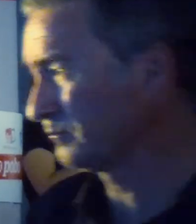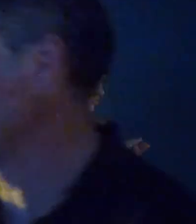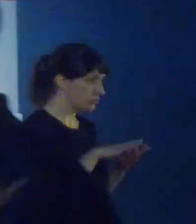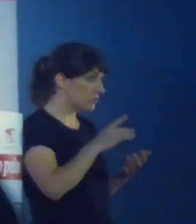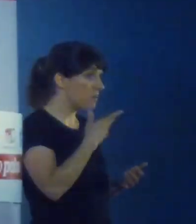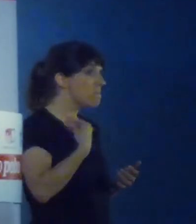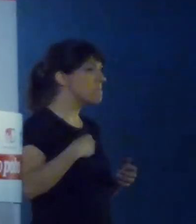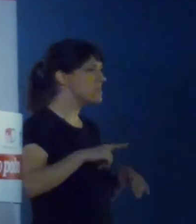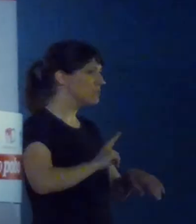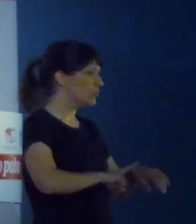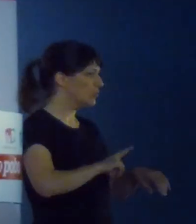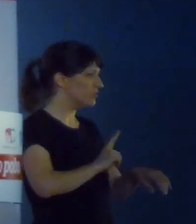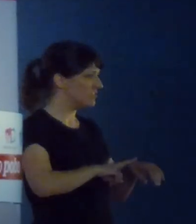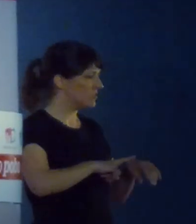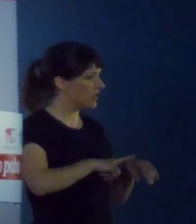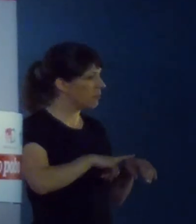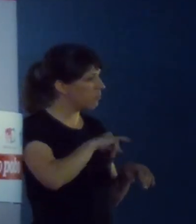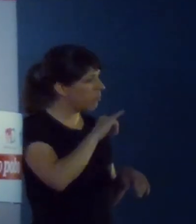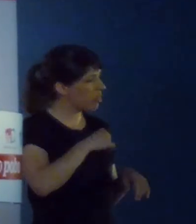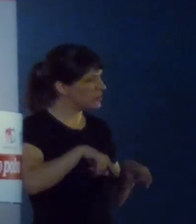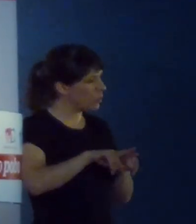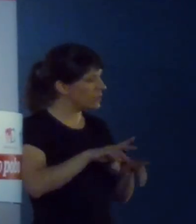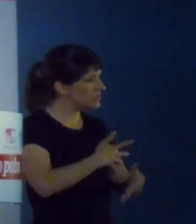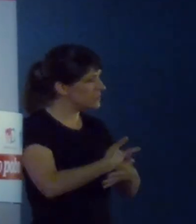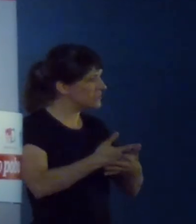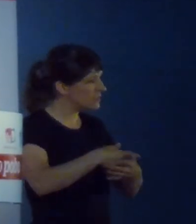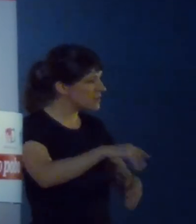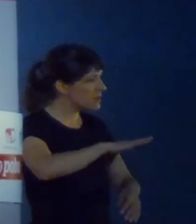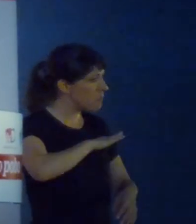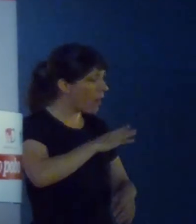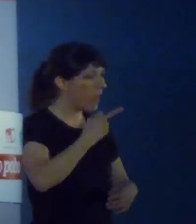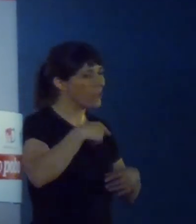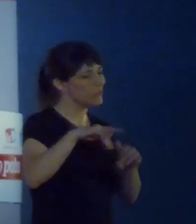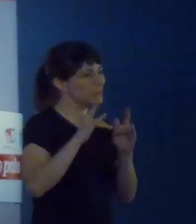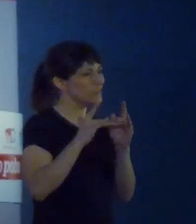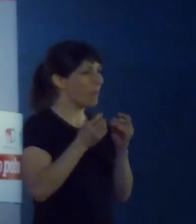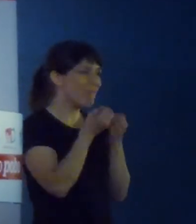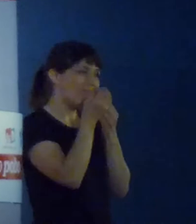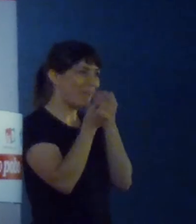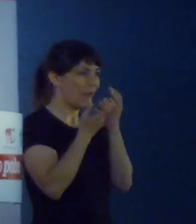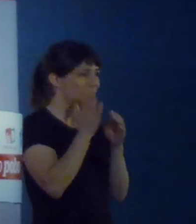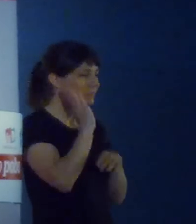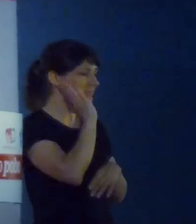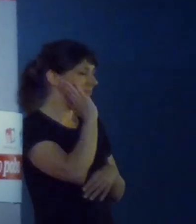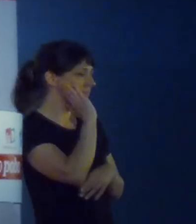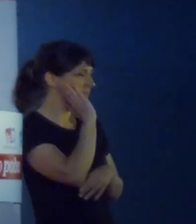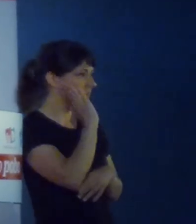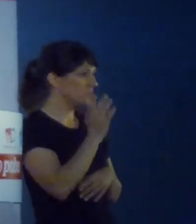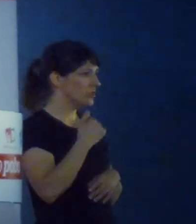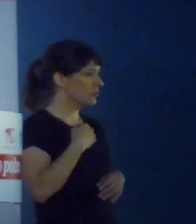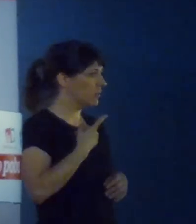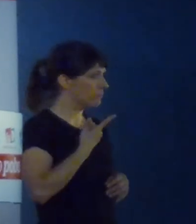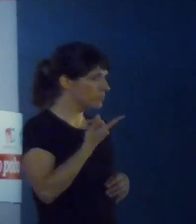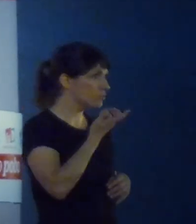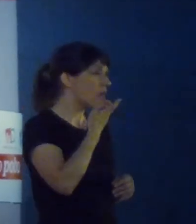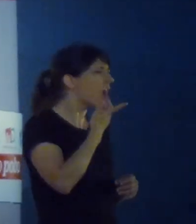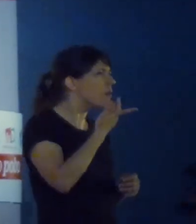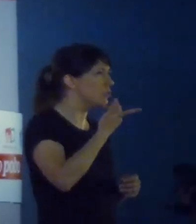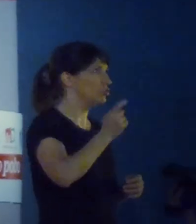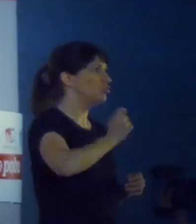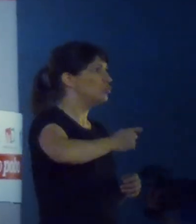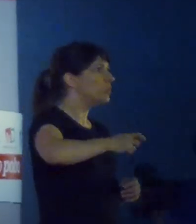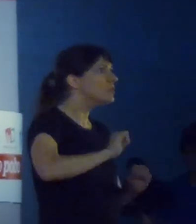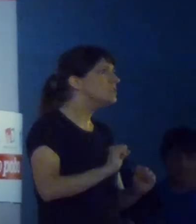os raposos de sangue maldita, tranquilos nun leito de rosas, dormían. Salvádeme, os xuíces,